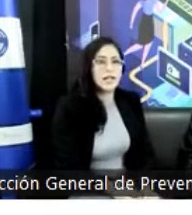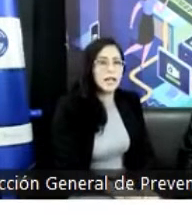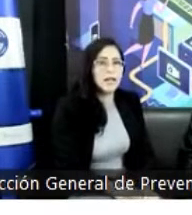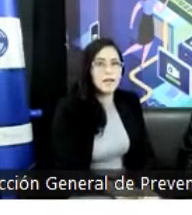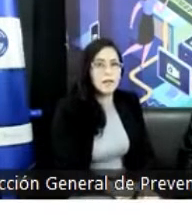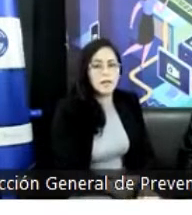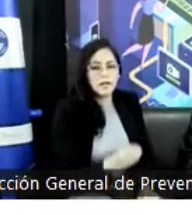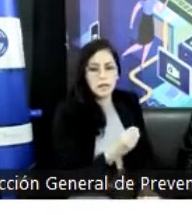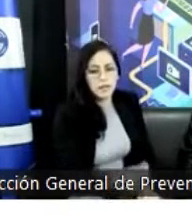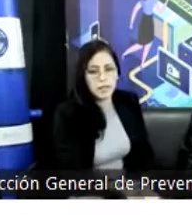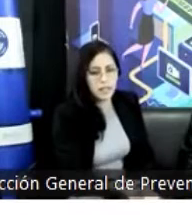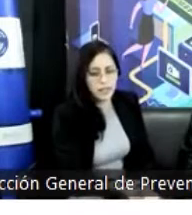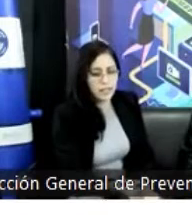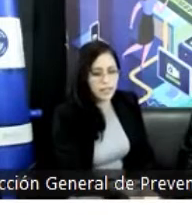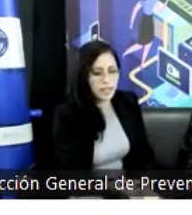requiere